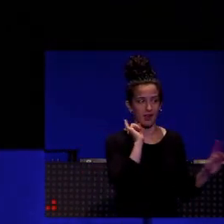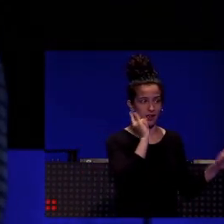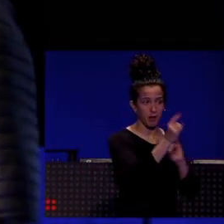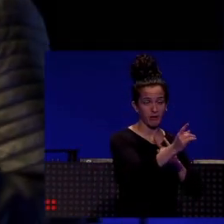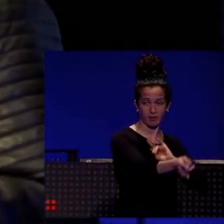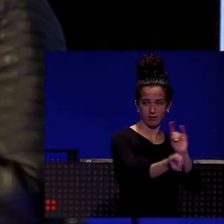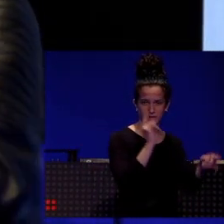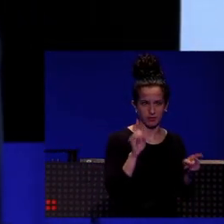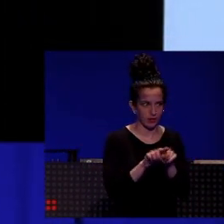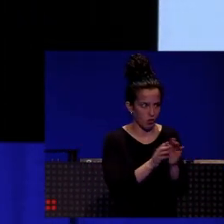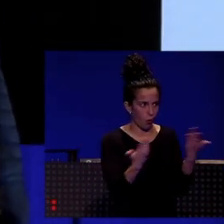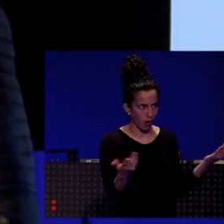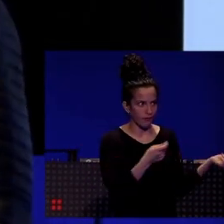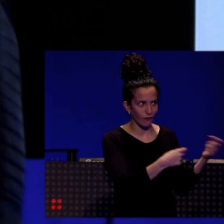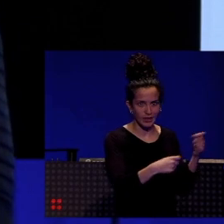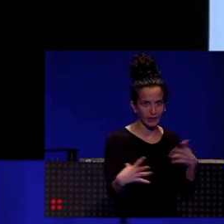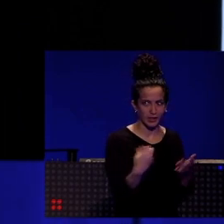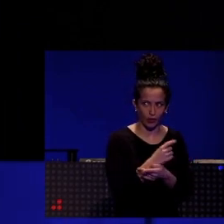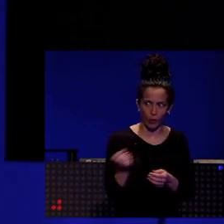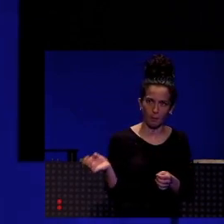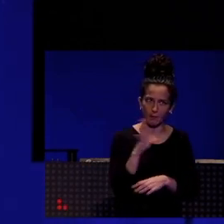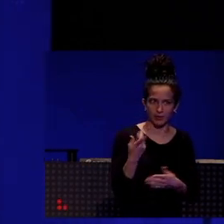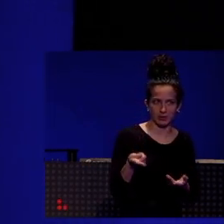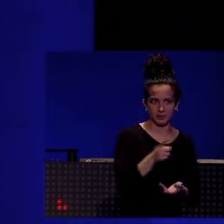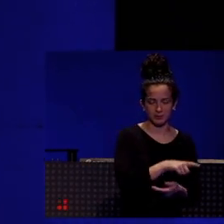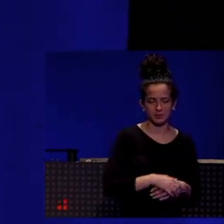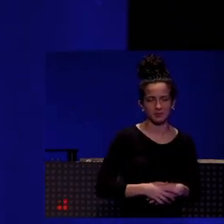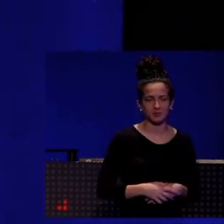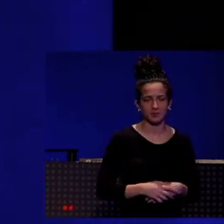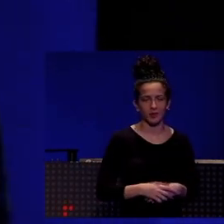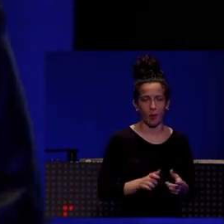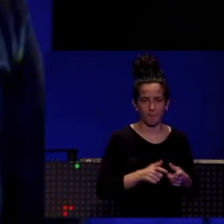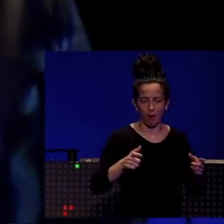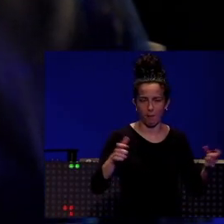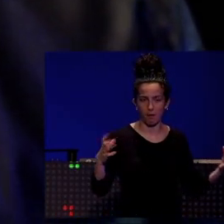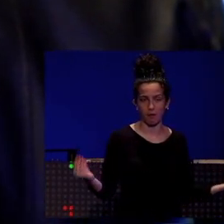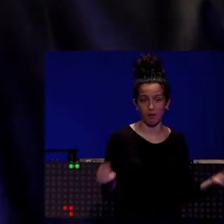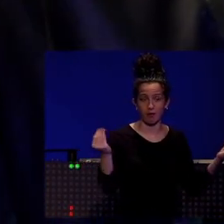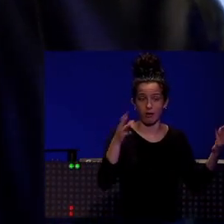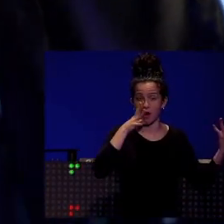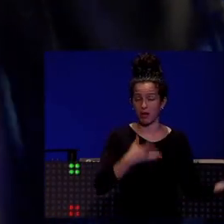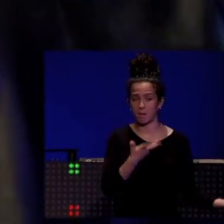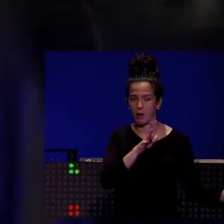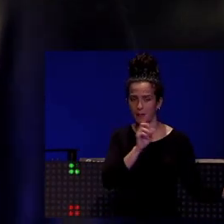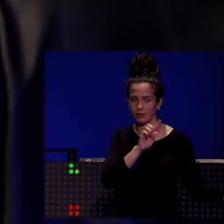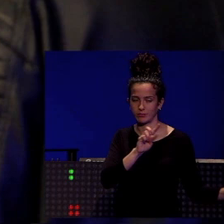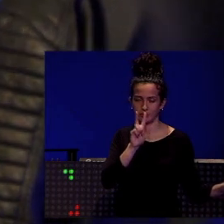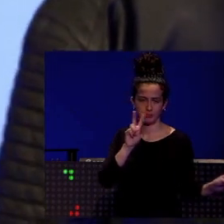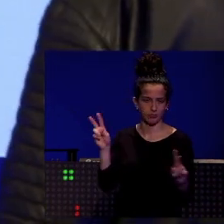oye tío que se han vendido todos los libros mándanos más todo empezó a crecer a crecer a crecer y ahora estamos más o menos así